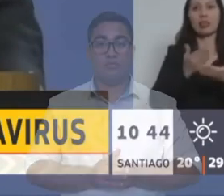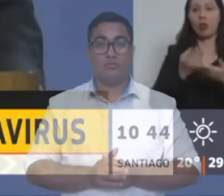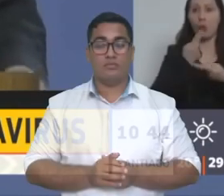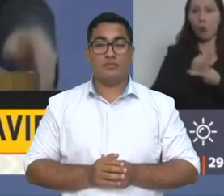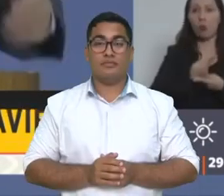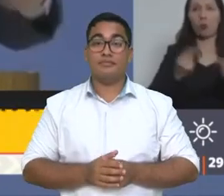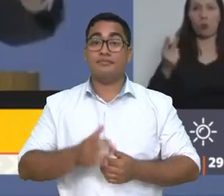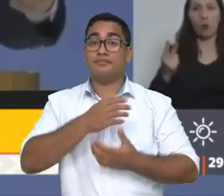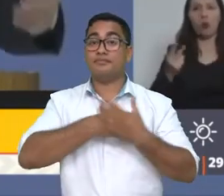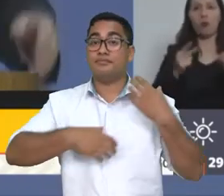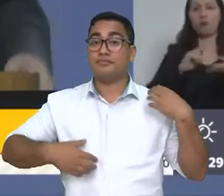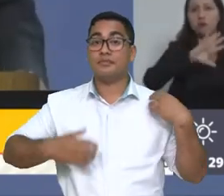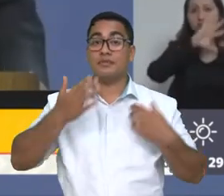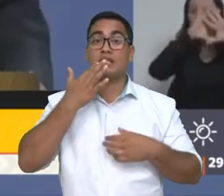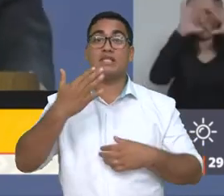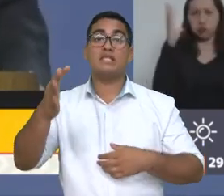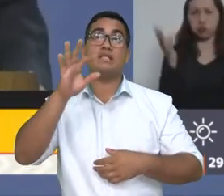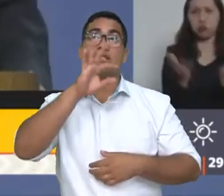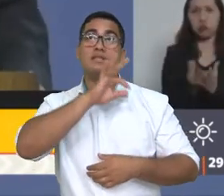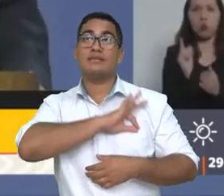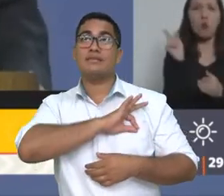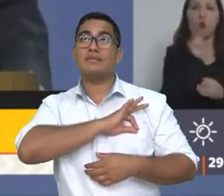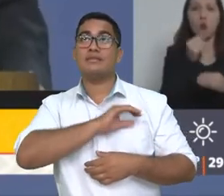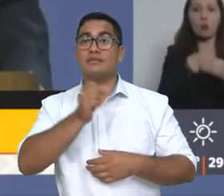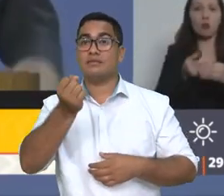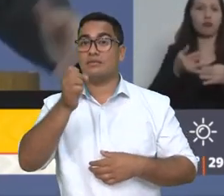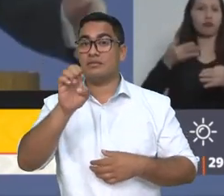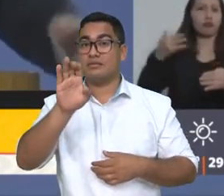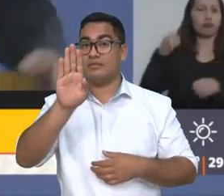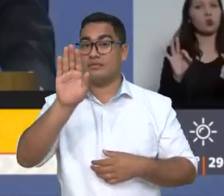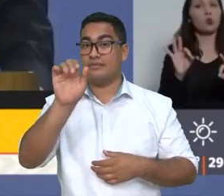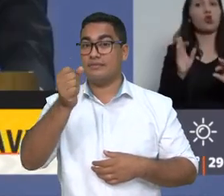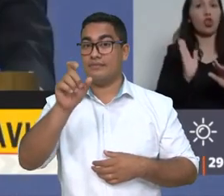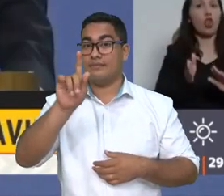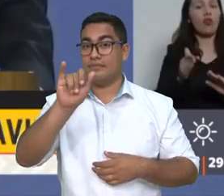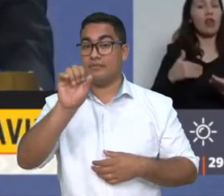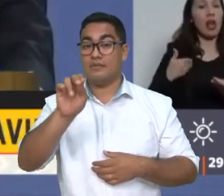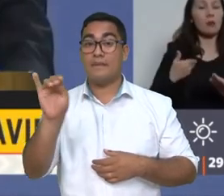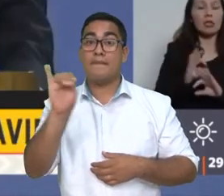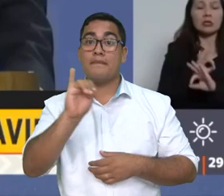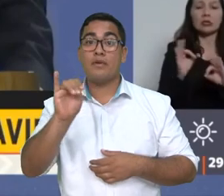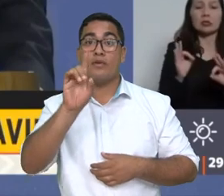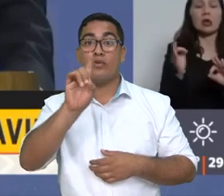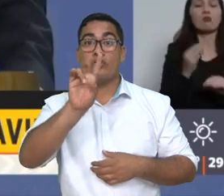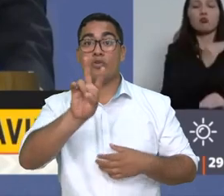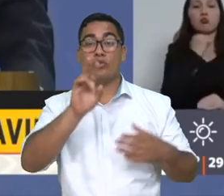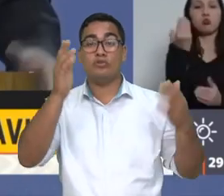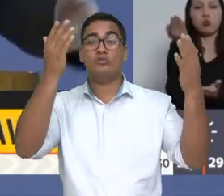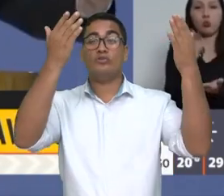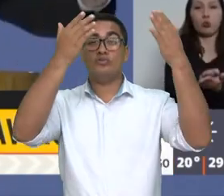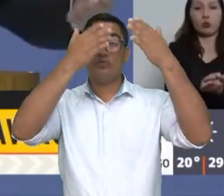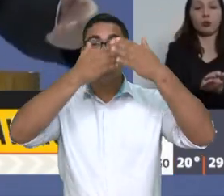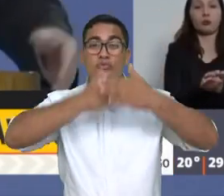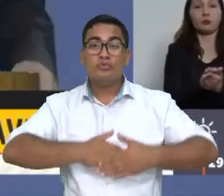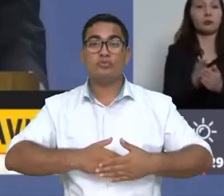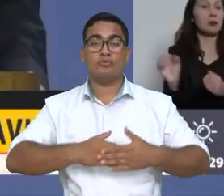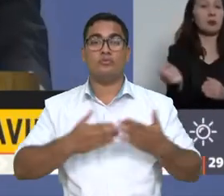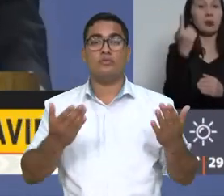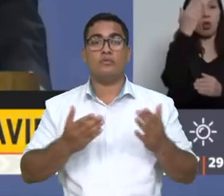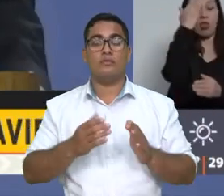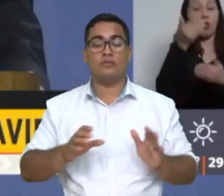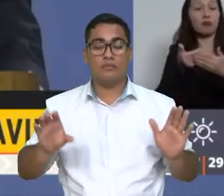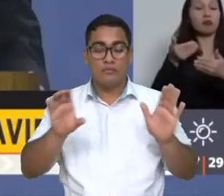El presidente de Chile, Sebastián Piñera, anunció que a partir de la medianoche de este miércoles regirá el estado de excepción